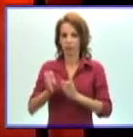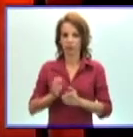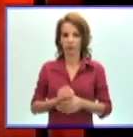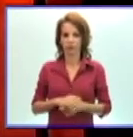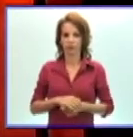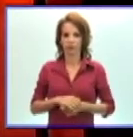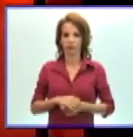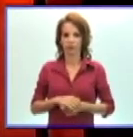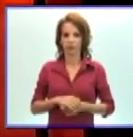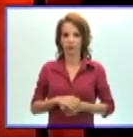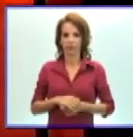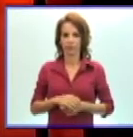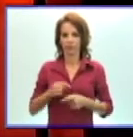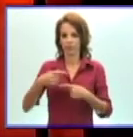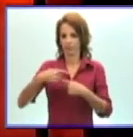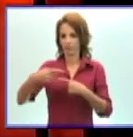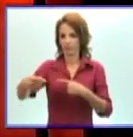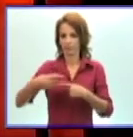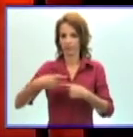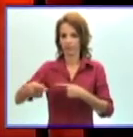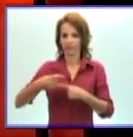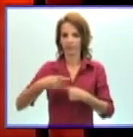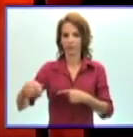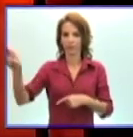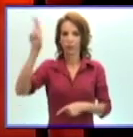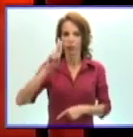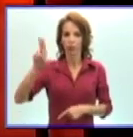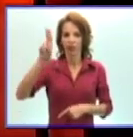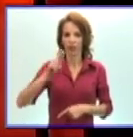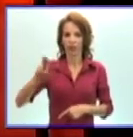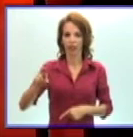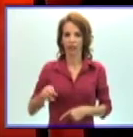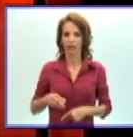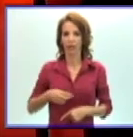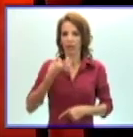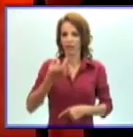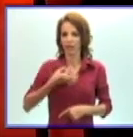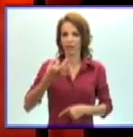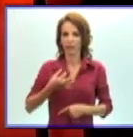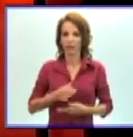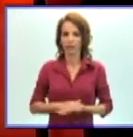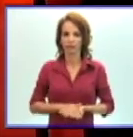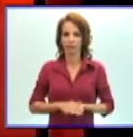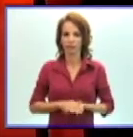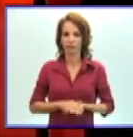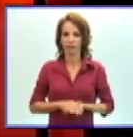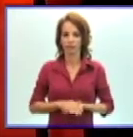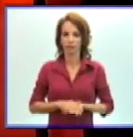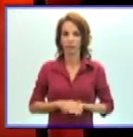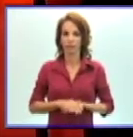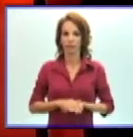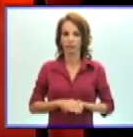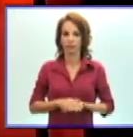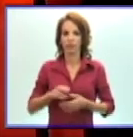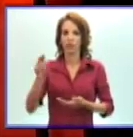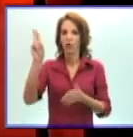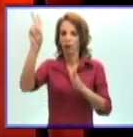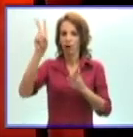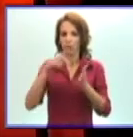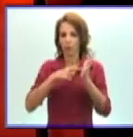magnitudes que miden y unidades en que se expresan, los valores máximos y